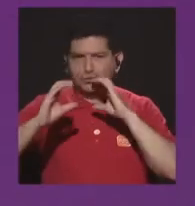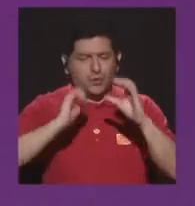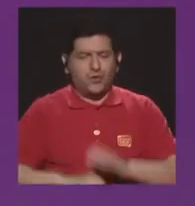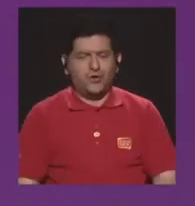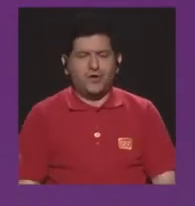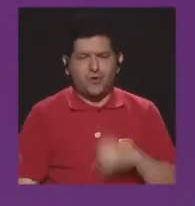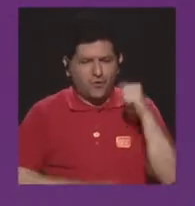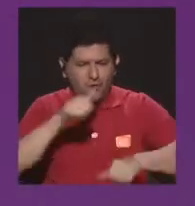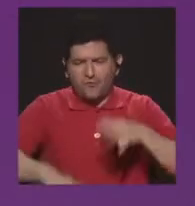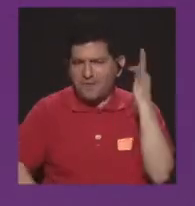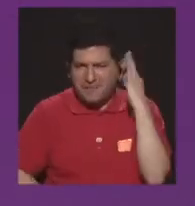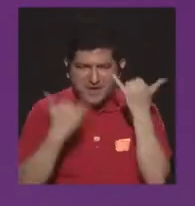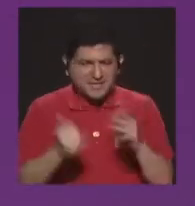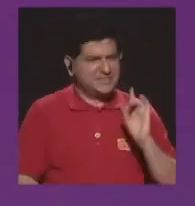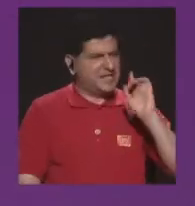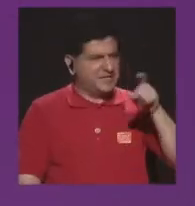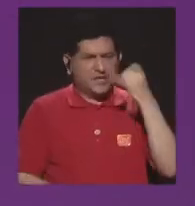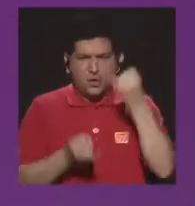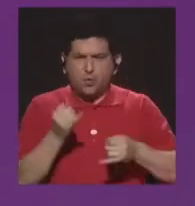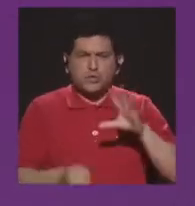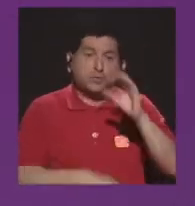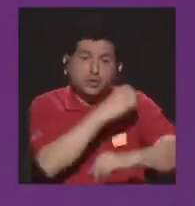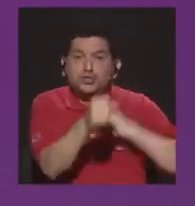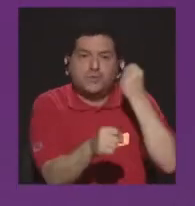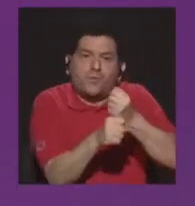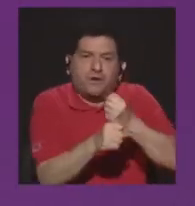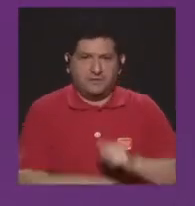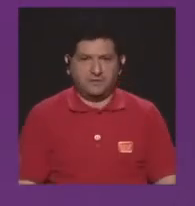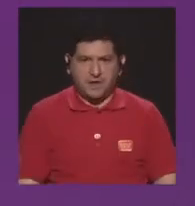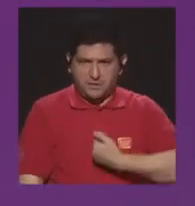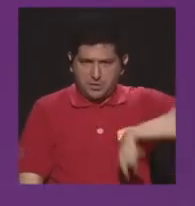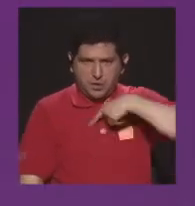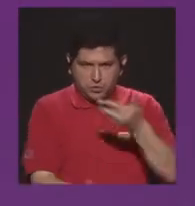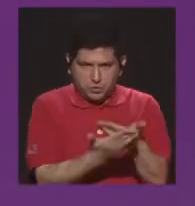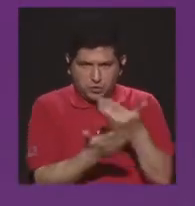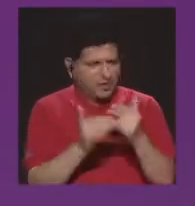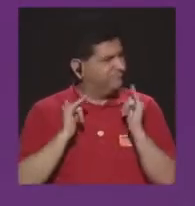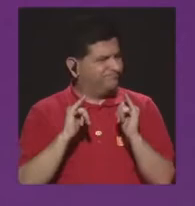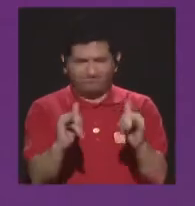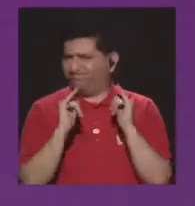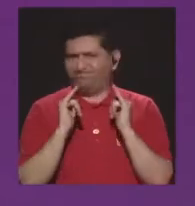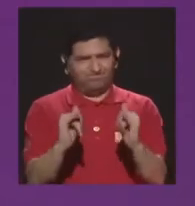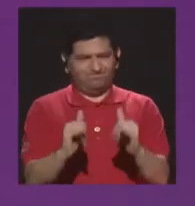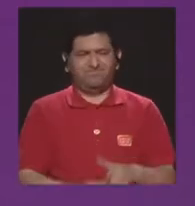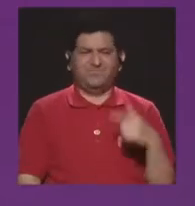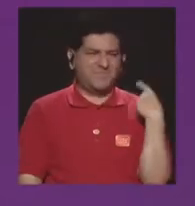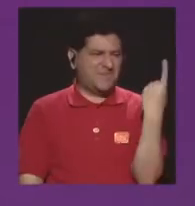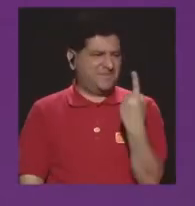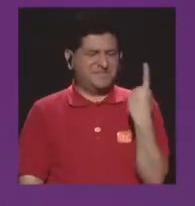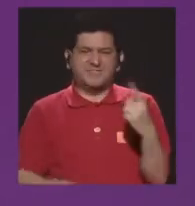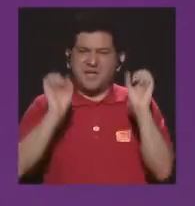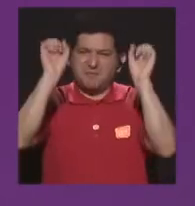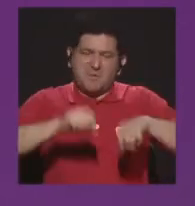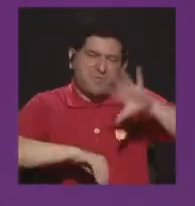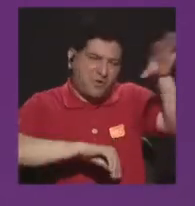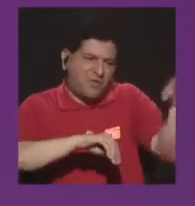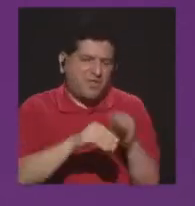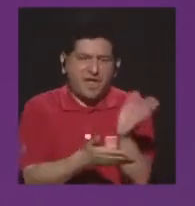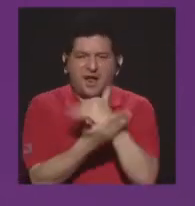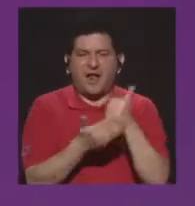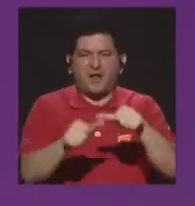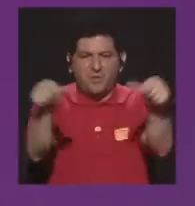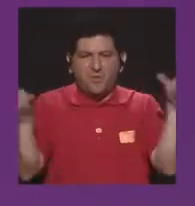las feministas hemos hecho diagnóstico los últimos 50 años y hemos probado las desigualdades. Siempre se puede sumar a algún